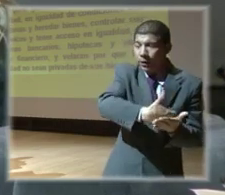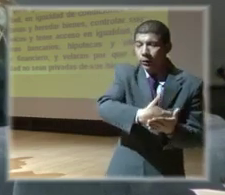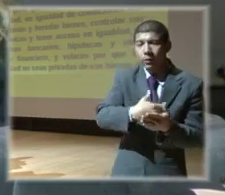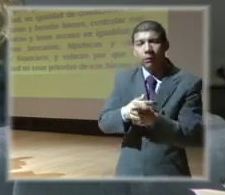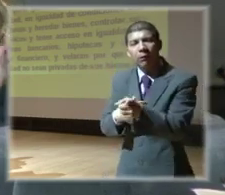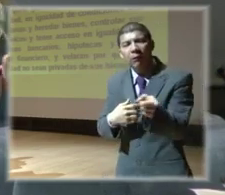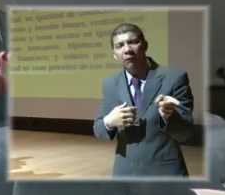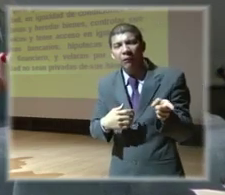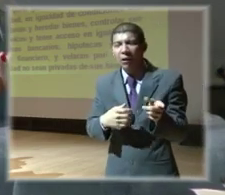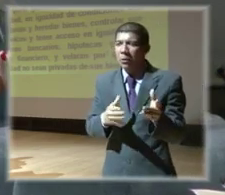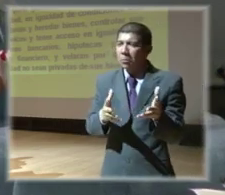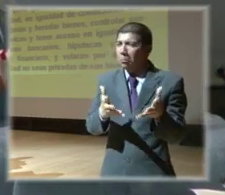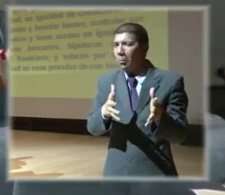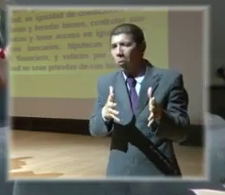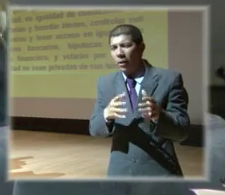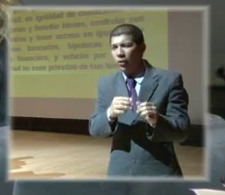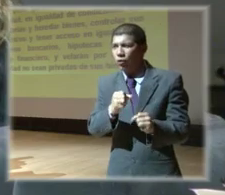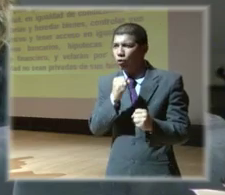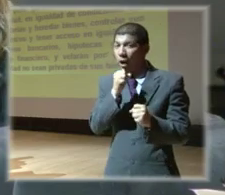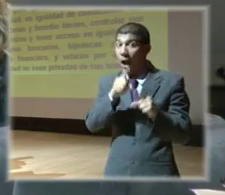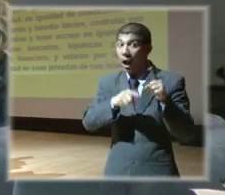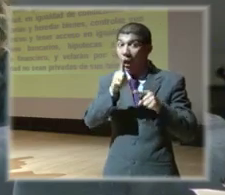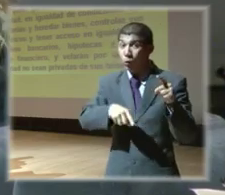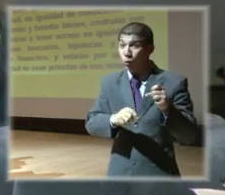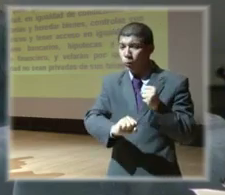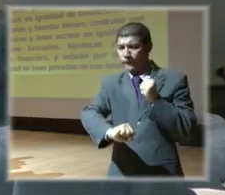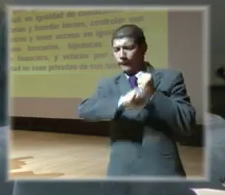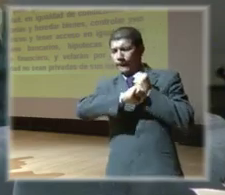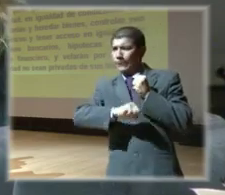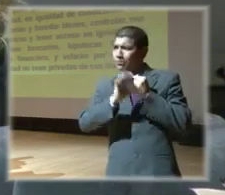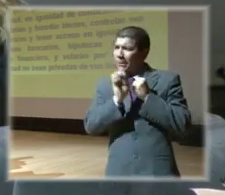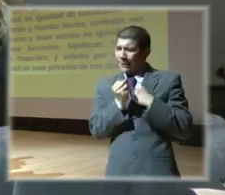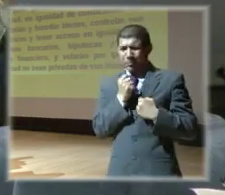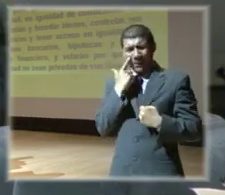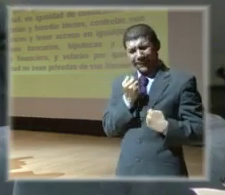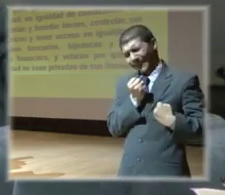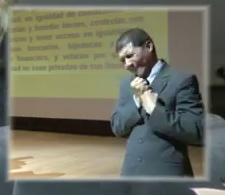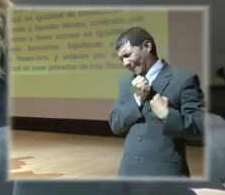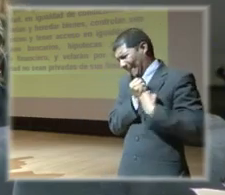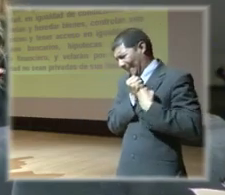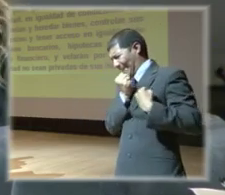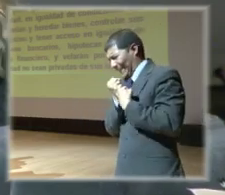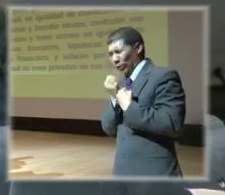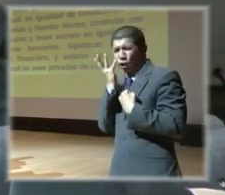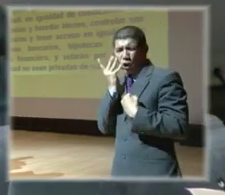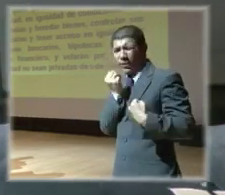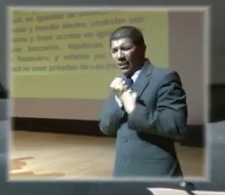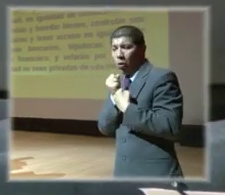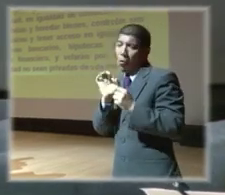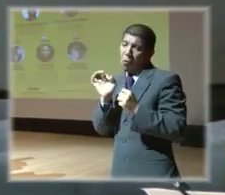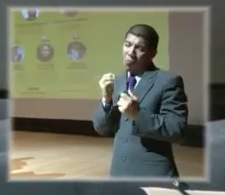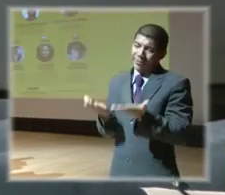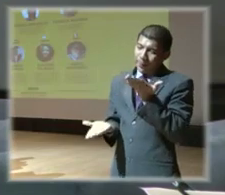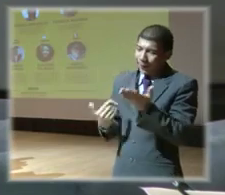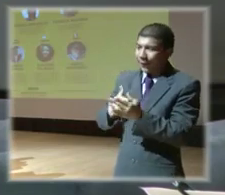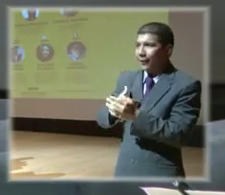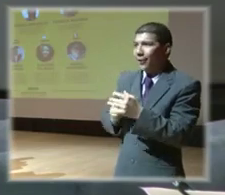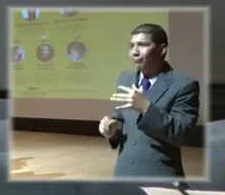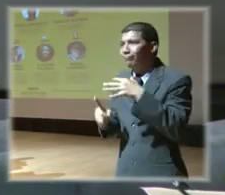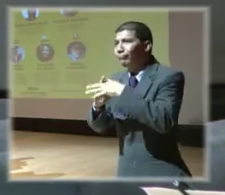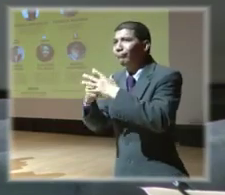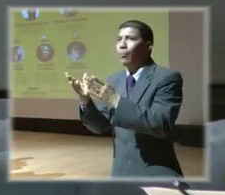incluso más o menos intensos según los momentos de nuestra vida, según nuestras aptitudes o según nuestras propias